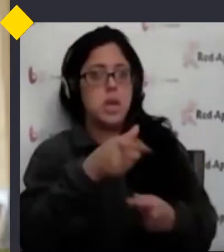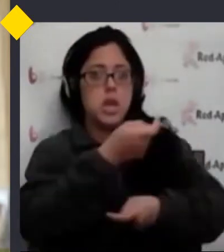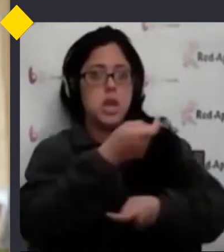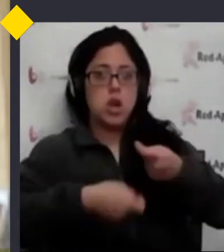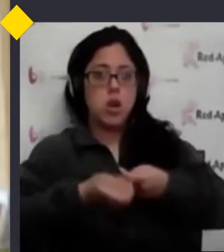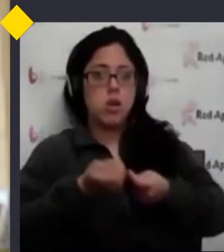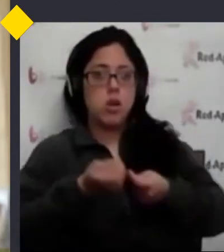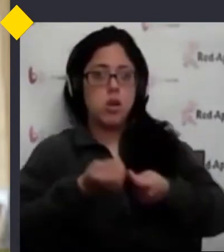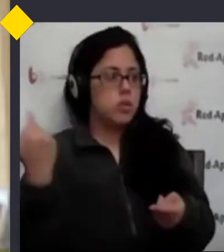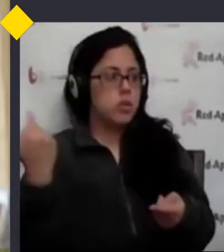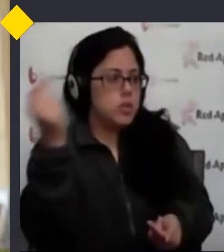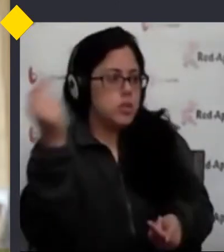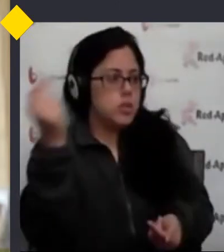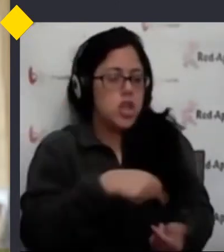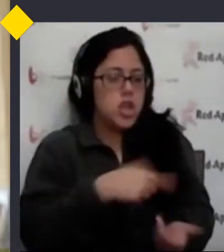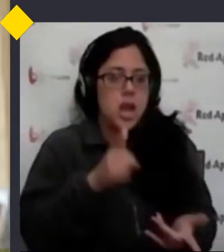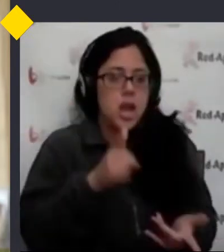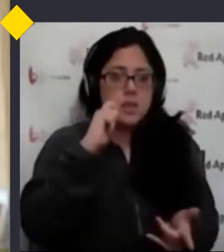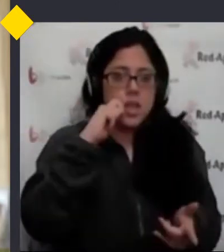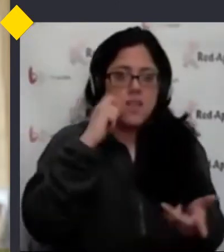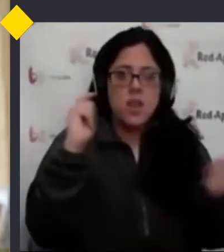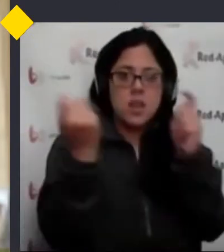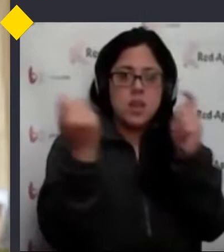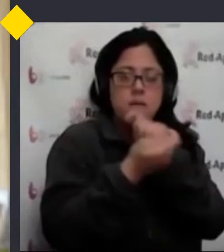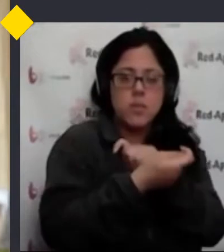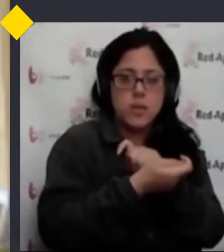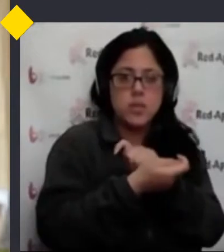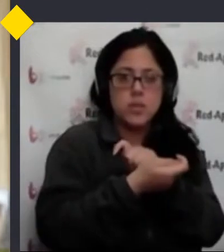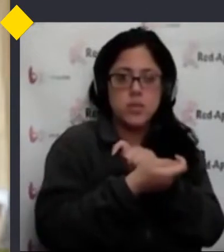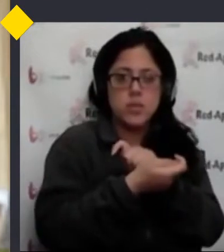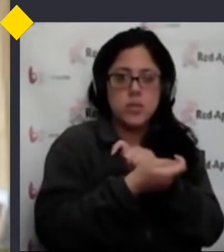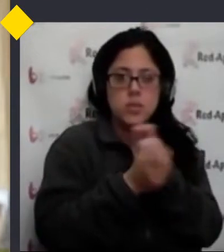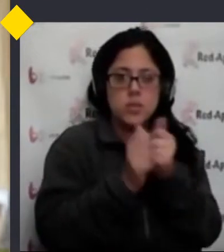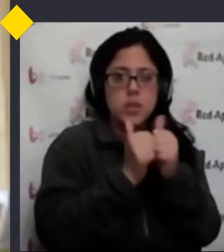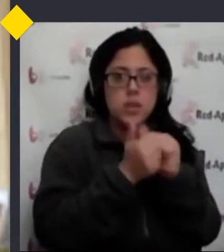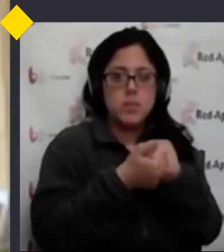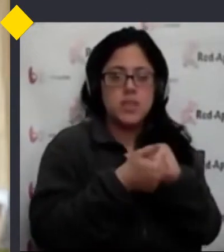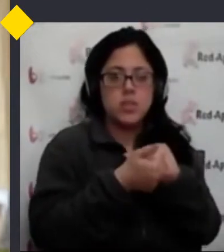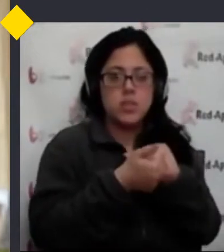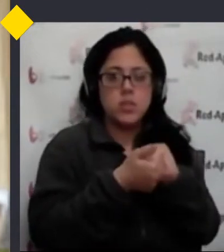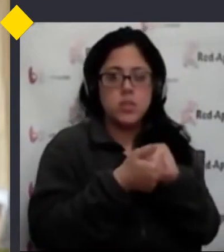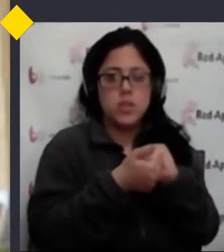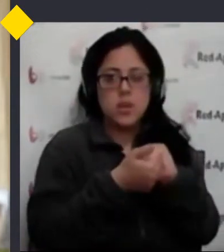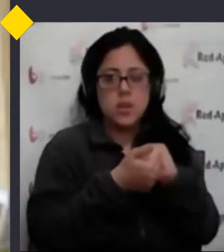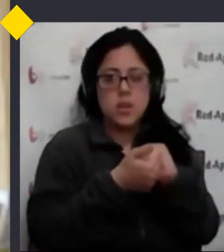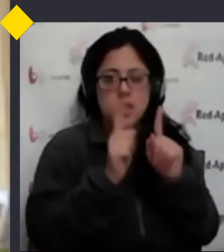Y eso ha implicado una transformación y una adaptación a este cambio que ha debido ser bien